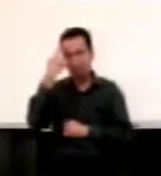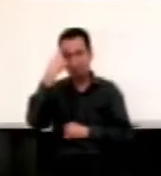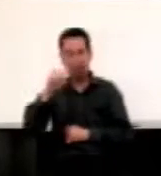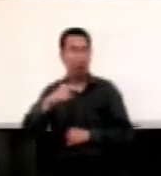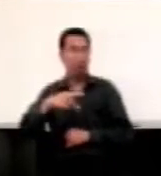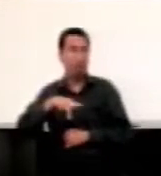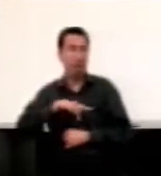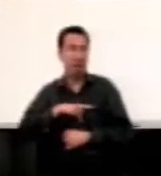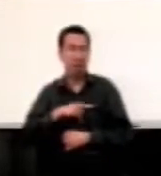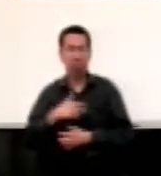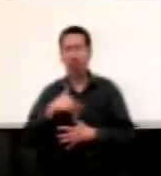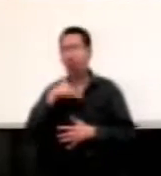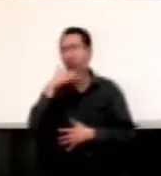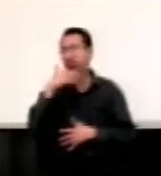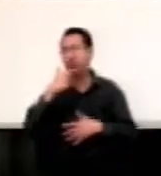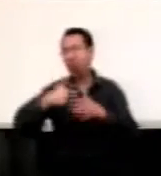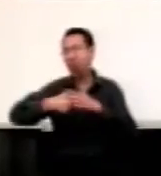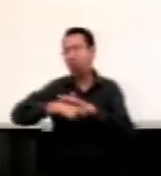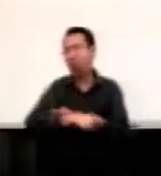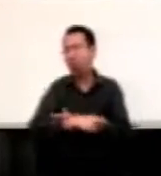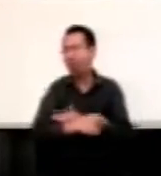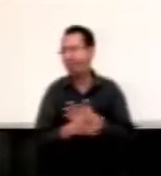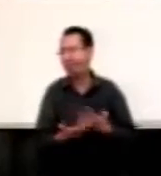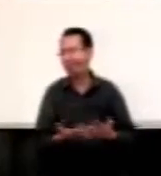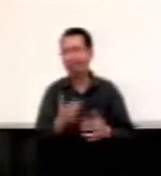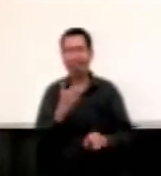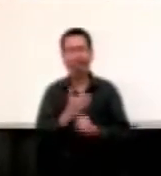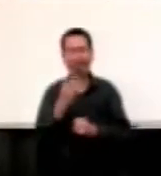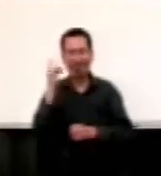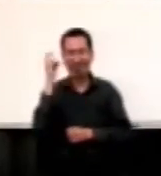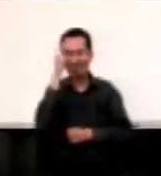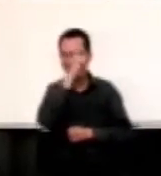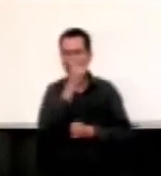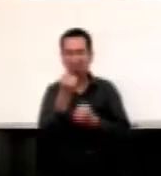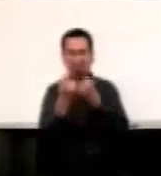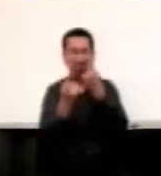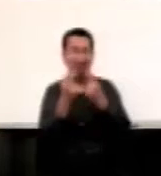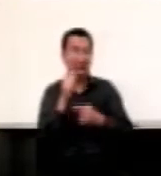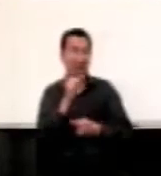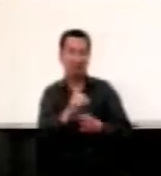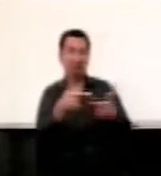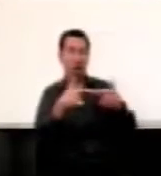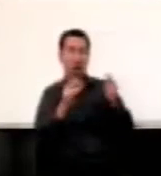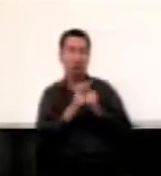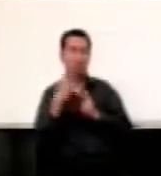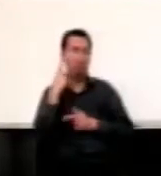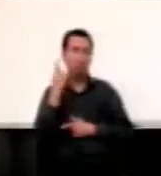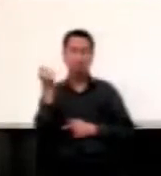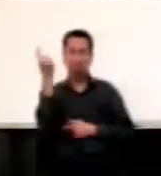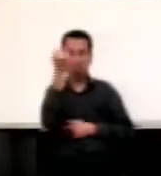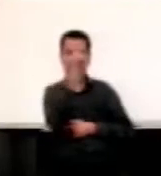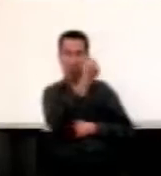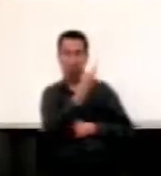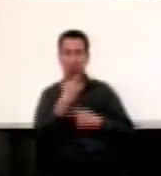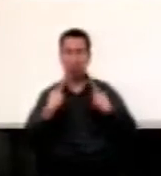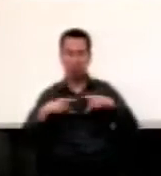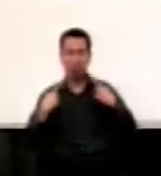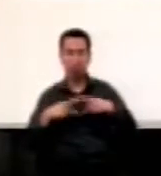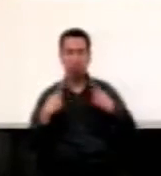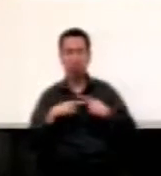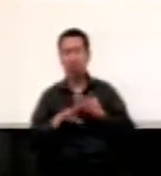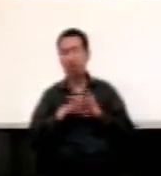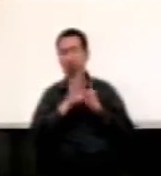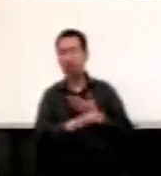patronazgo y corrupción, por parte de lo que ellos señalan, hacen los principales partidos políticos y que se combina con su